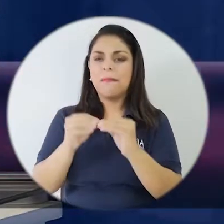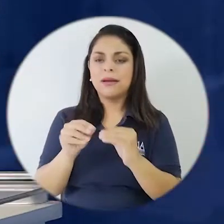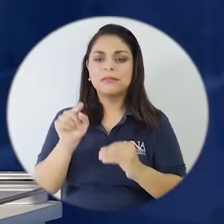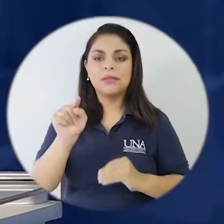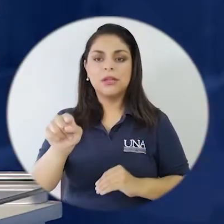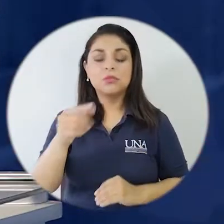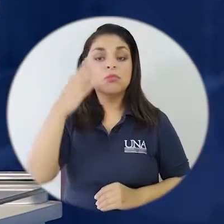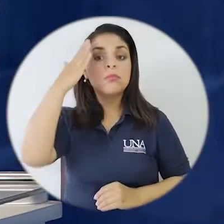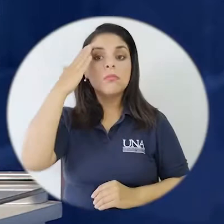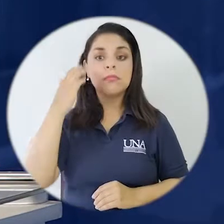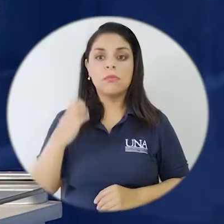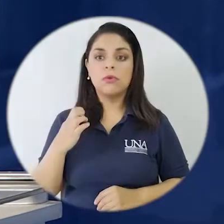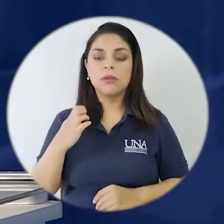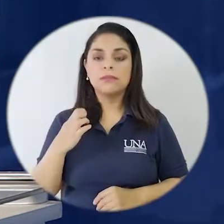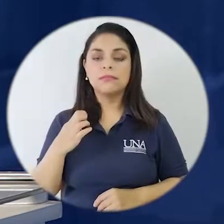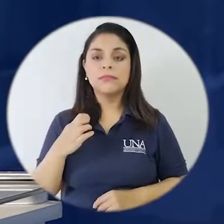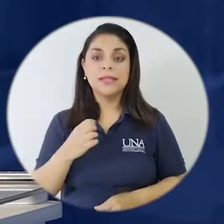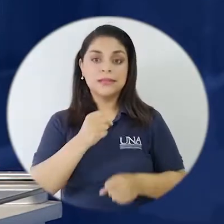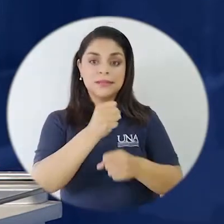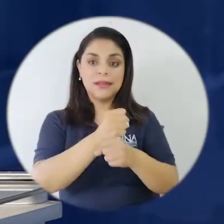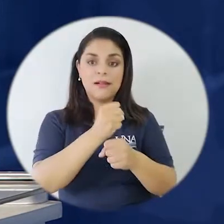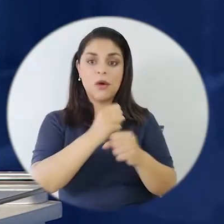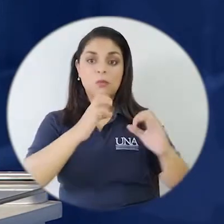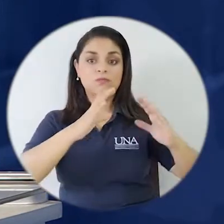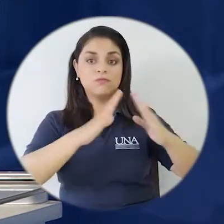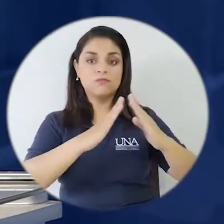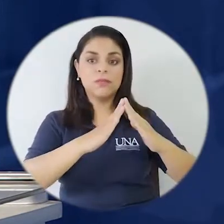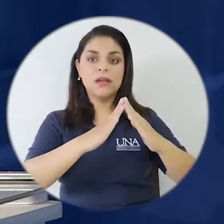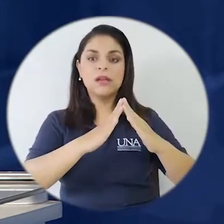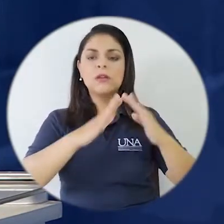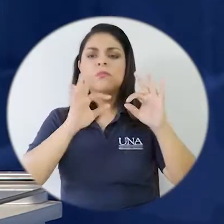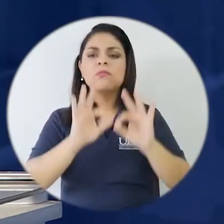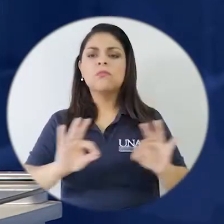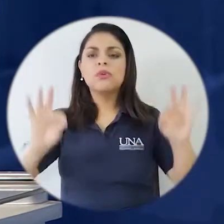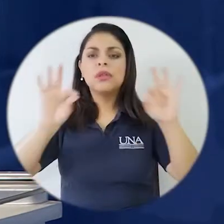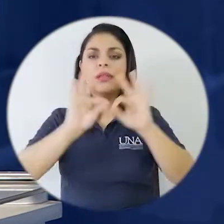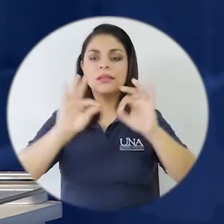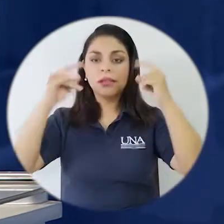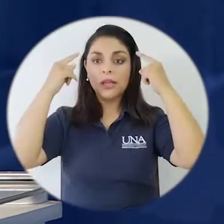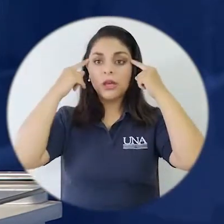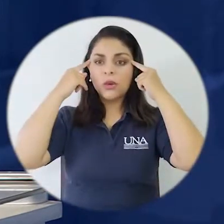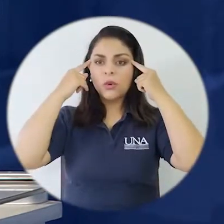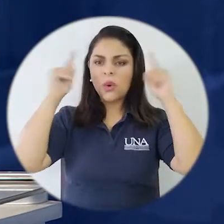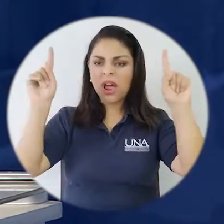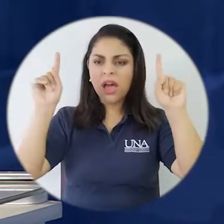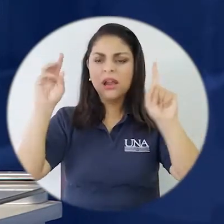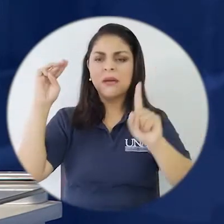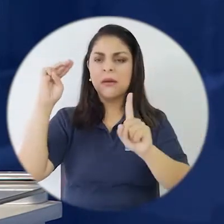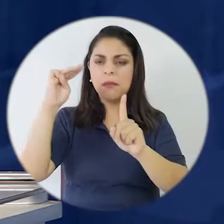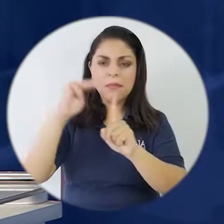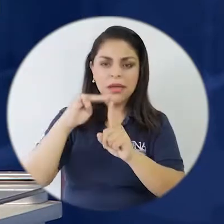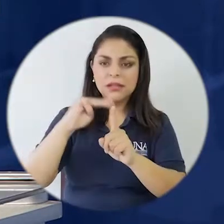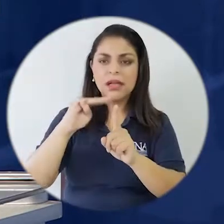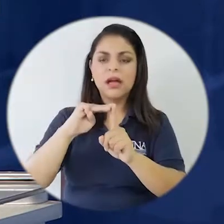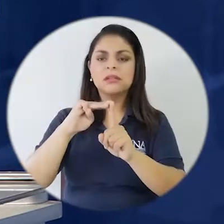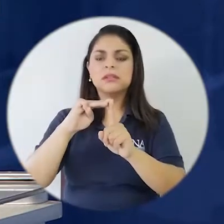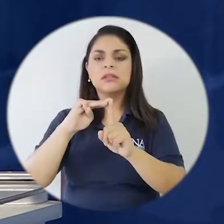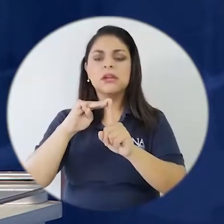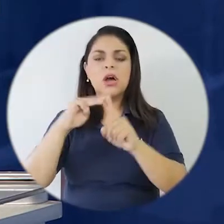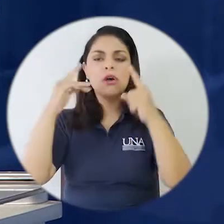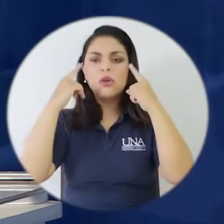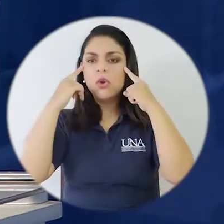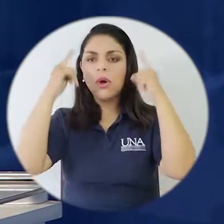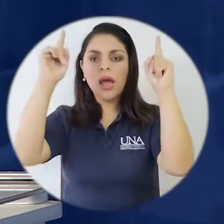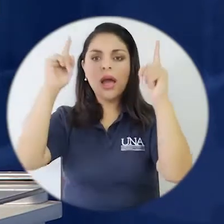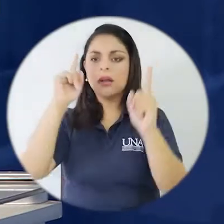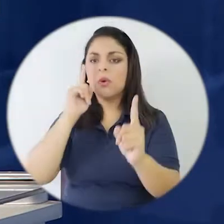¿verdad? El teletrabajo gira más en torno al logro de objetivos o cumplimiento de metas, eh, de